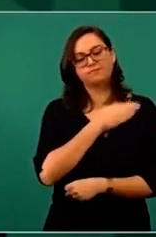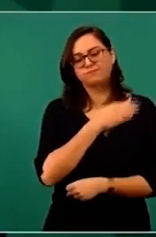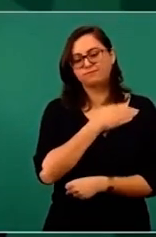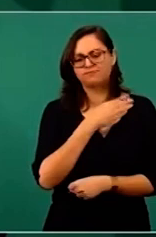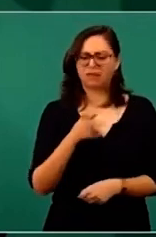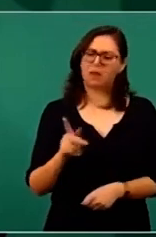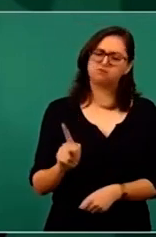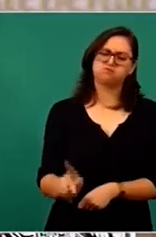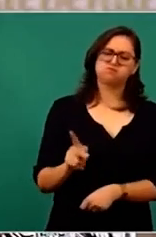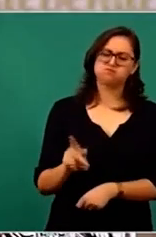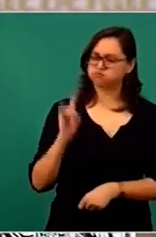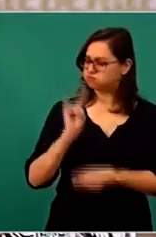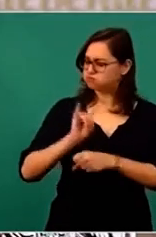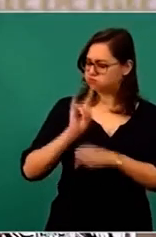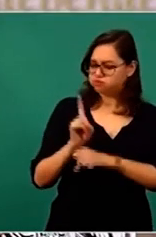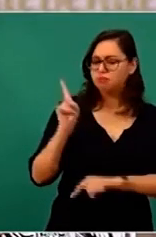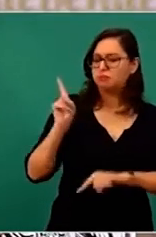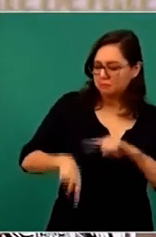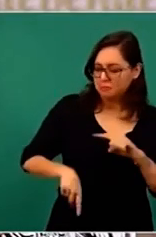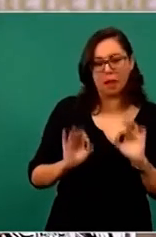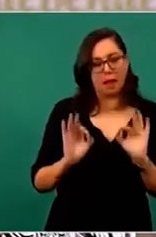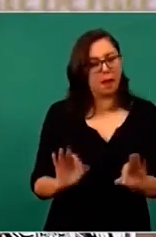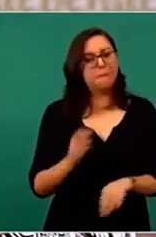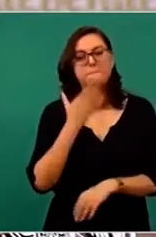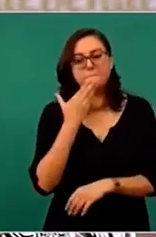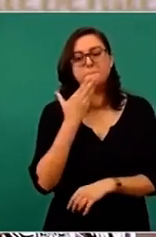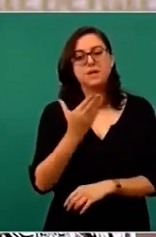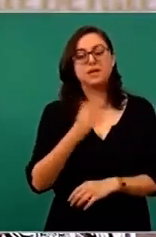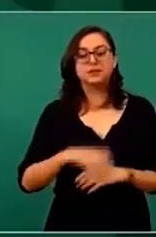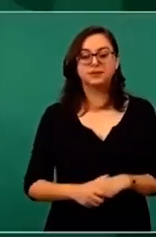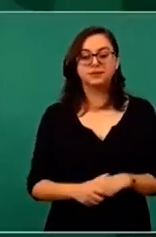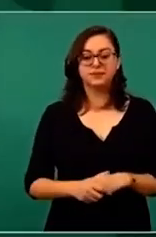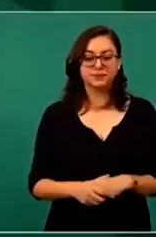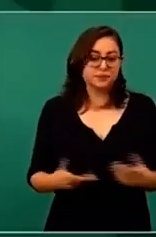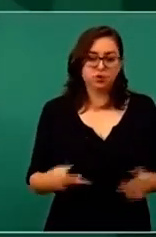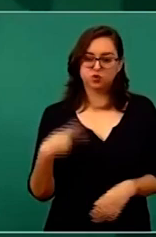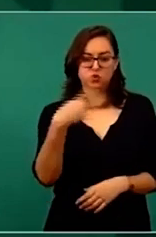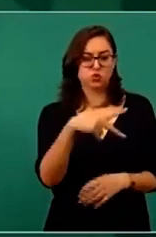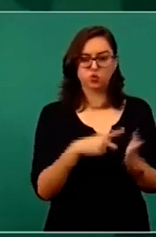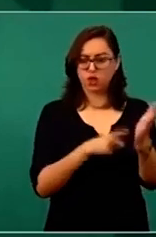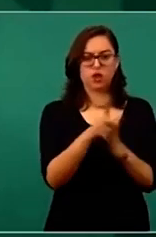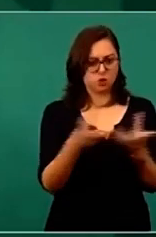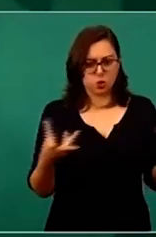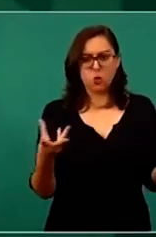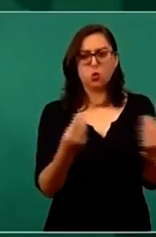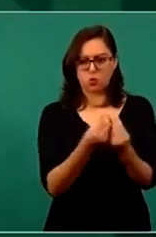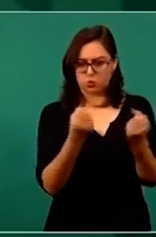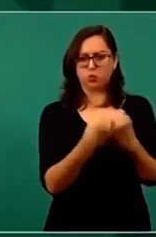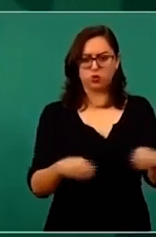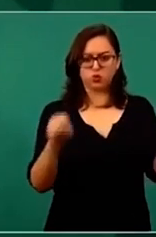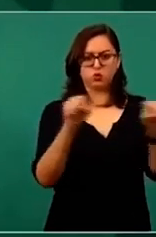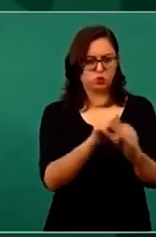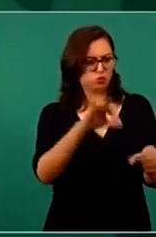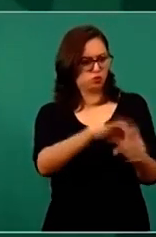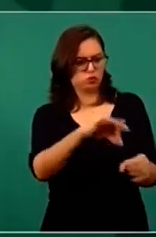nada de simulación. Y tienen además todo el derecho de unirse, asociarse, lo